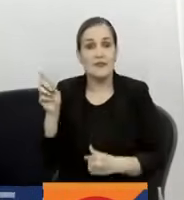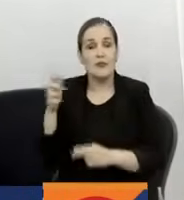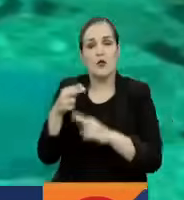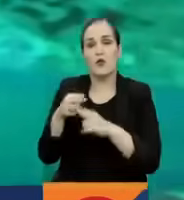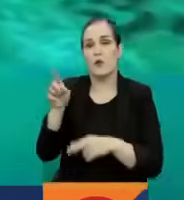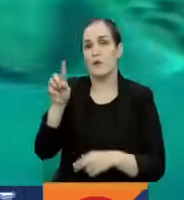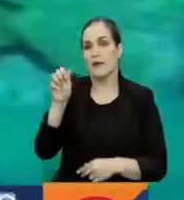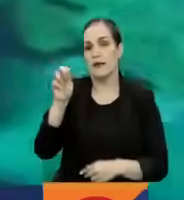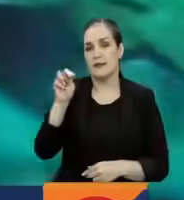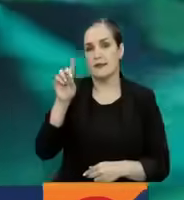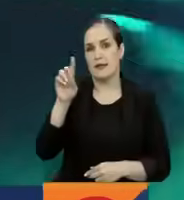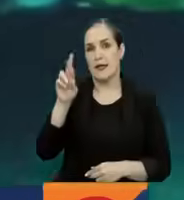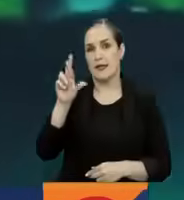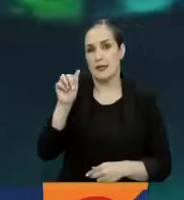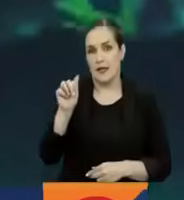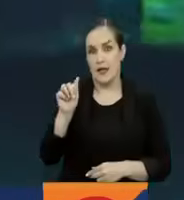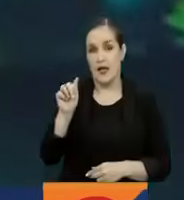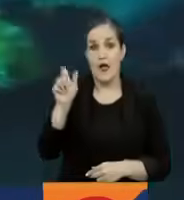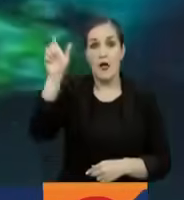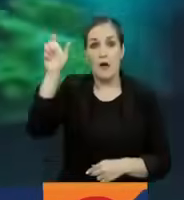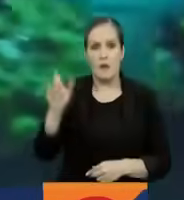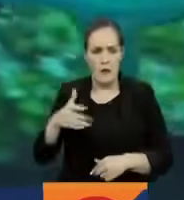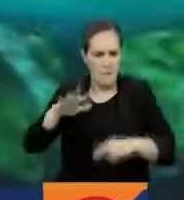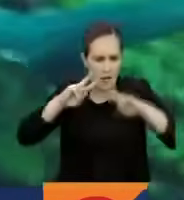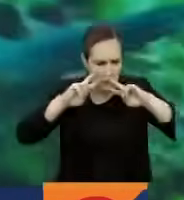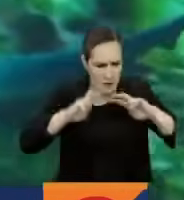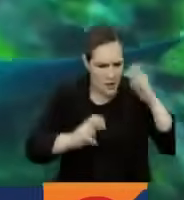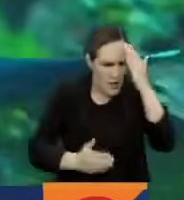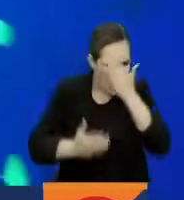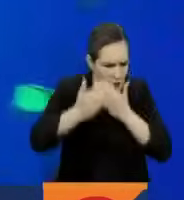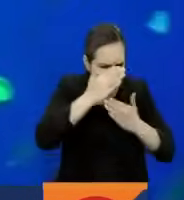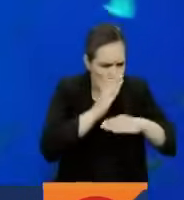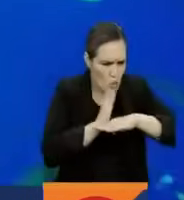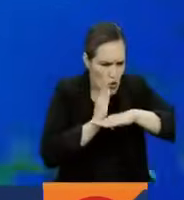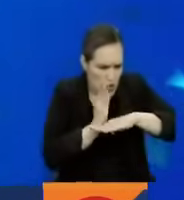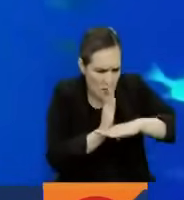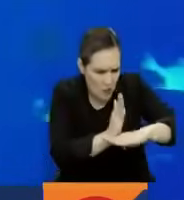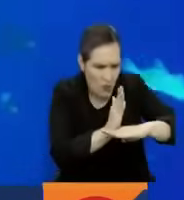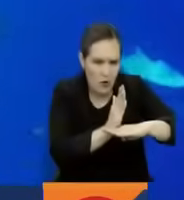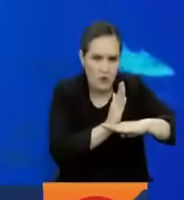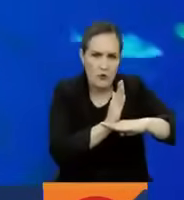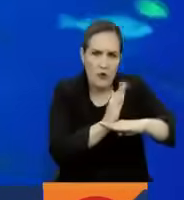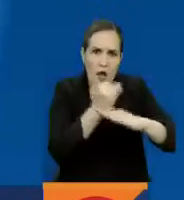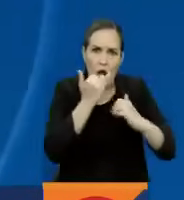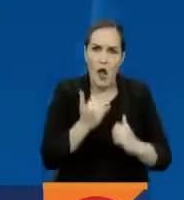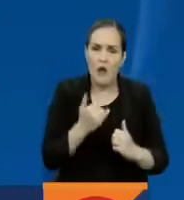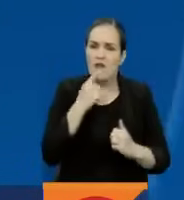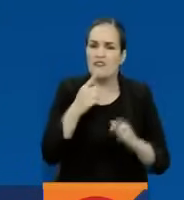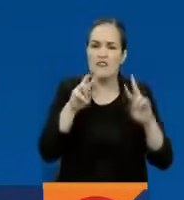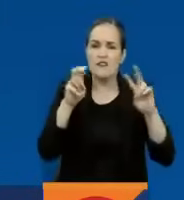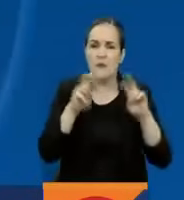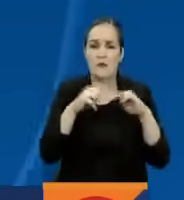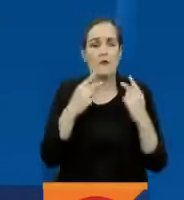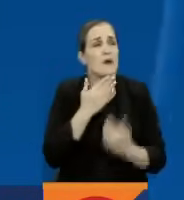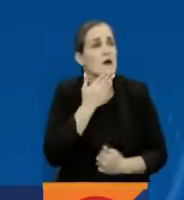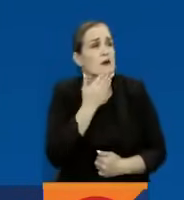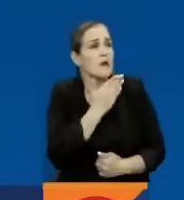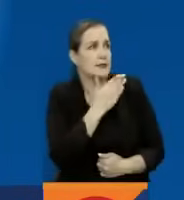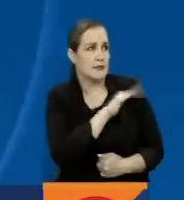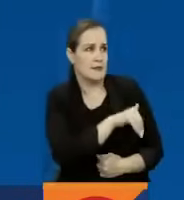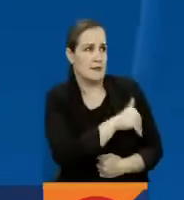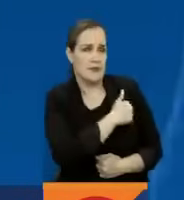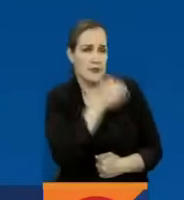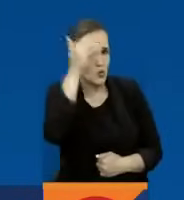fundación malpelo y una de las personas que más ha estudiado a los tiburones en Colombia se refirió a la reunión gracias ministra Susana